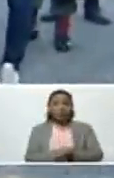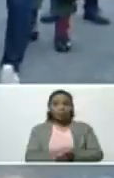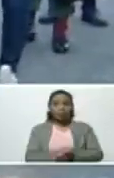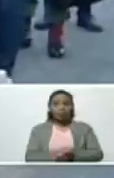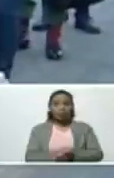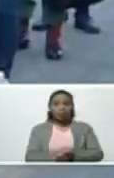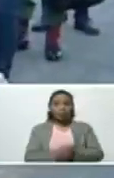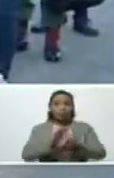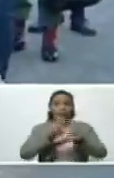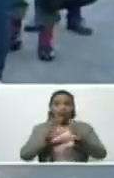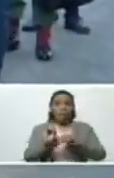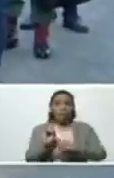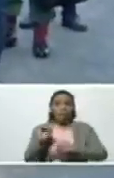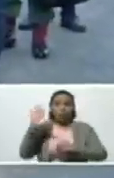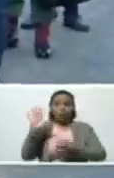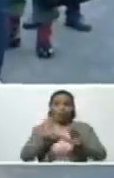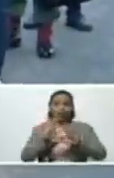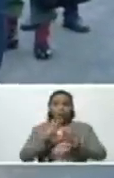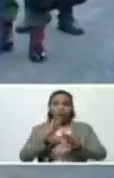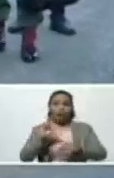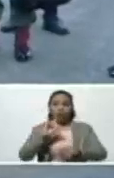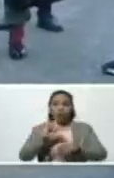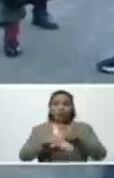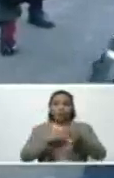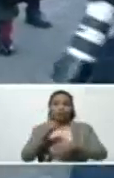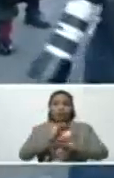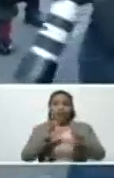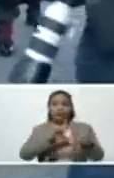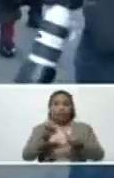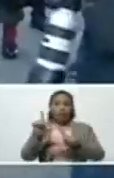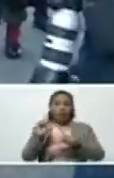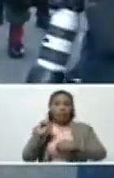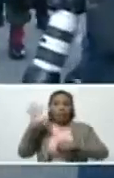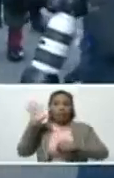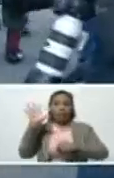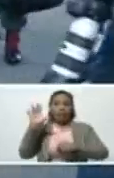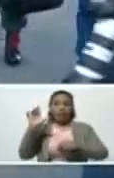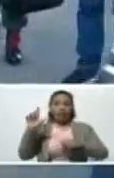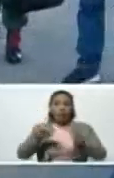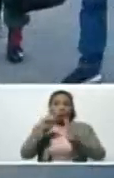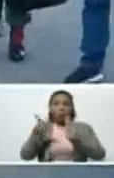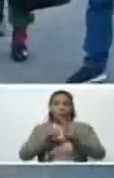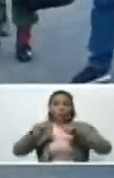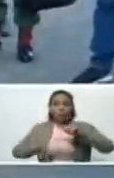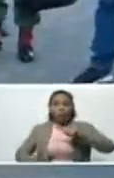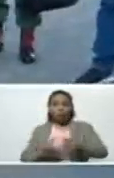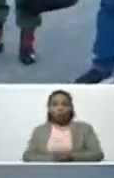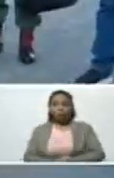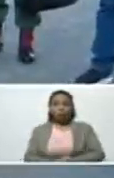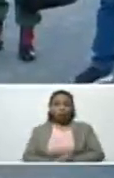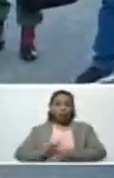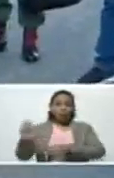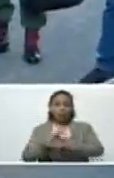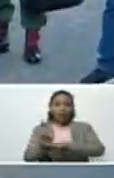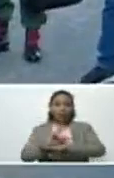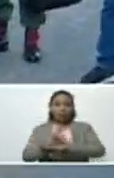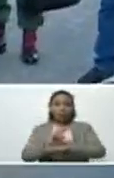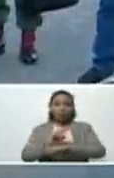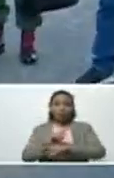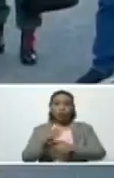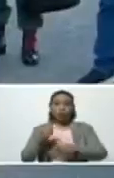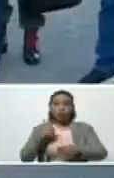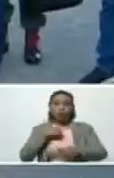Ya está encendido, presidente, ya está encendido. Ya no hace sonido. Ya está encendido. Sí. Es netamente eléctrico. Ok. Acelerador. ¿Y tú vas con